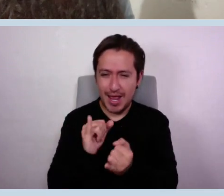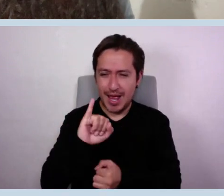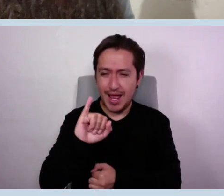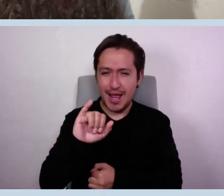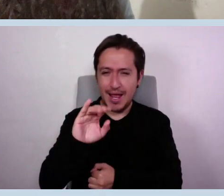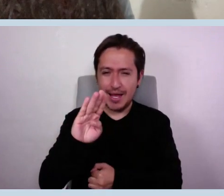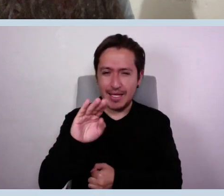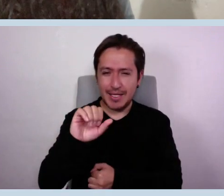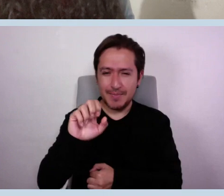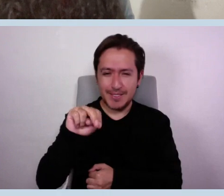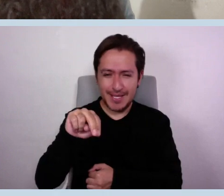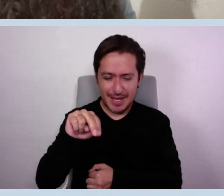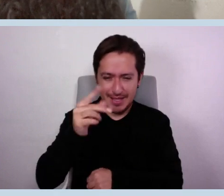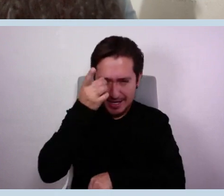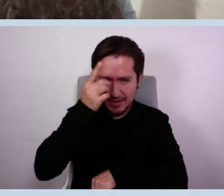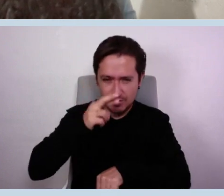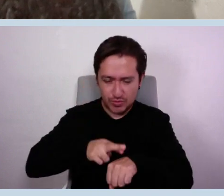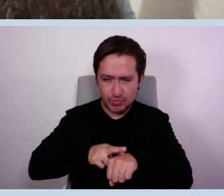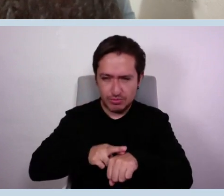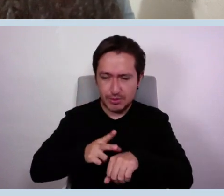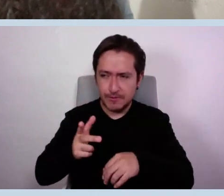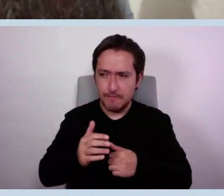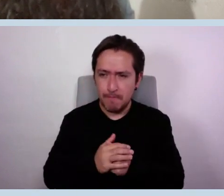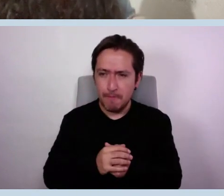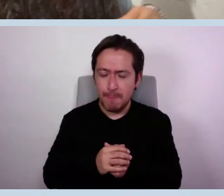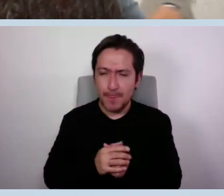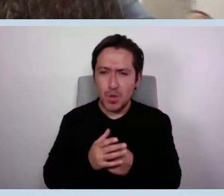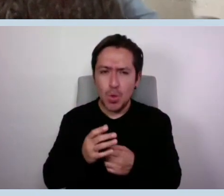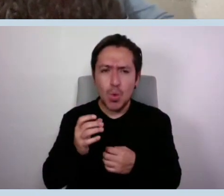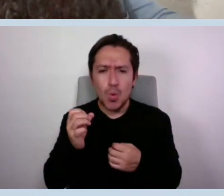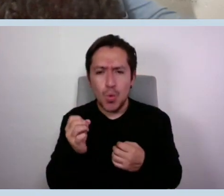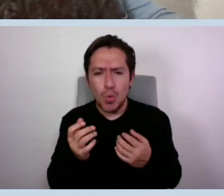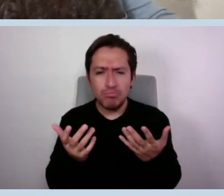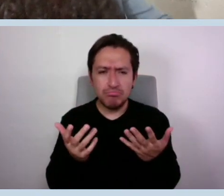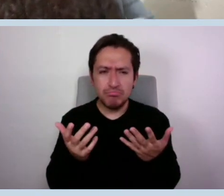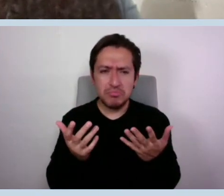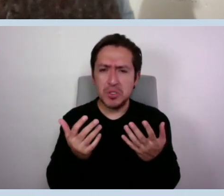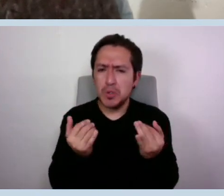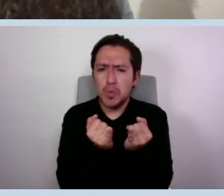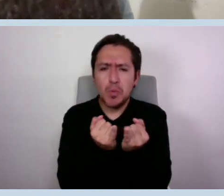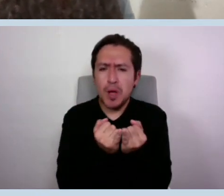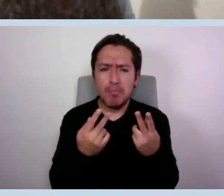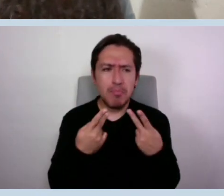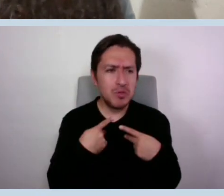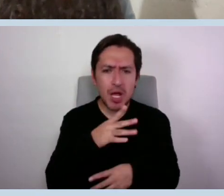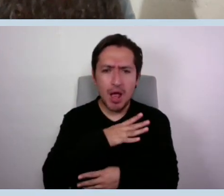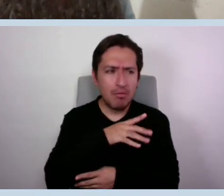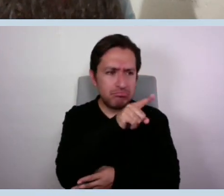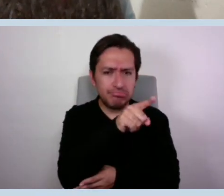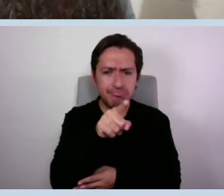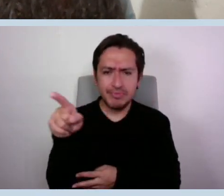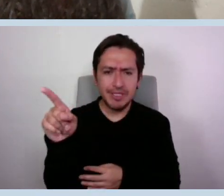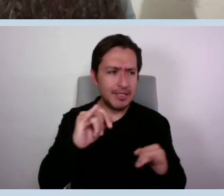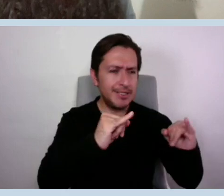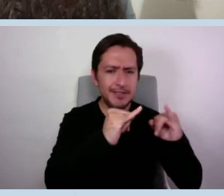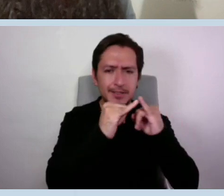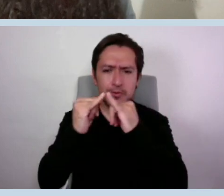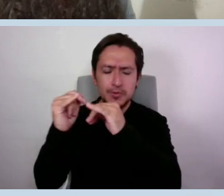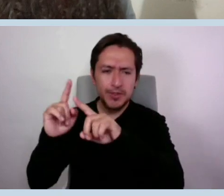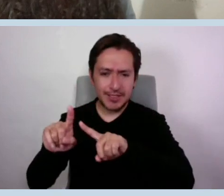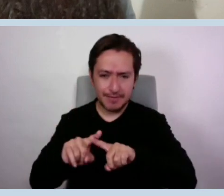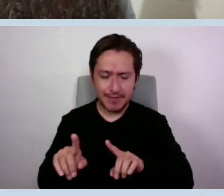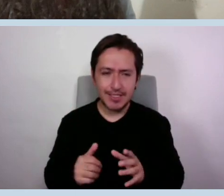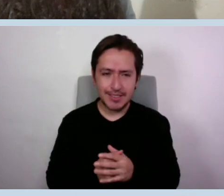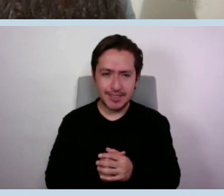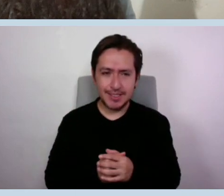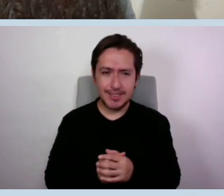que leemos dentro de las de las instituciones no O sea qué personajes hay toda hay toda esta narrativa